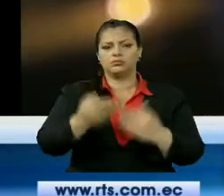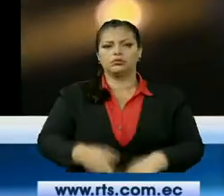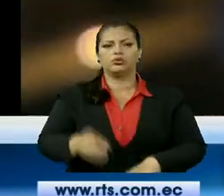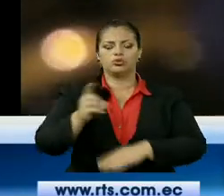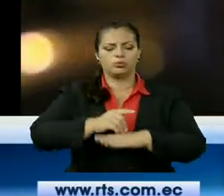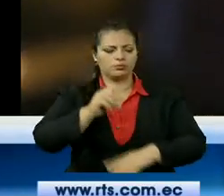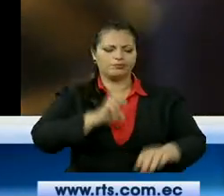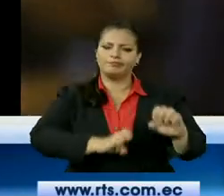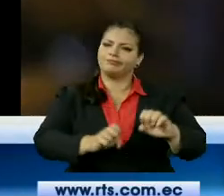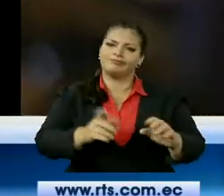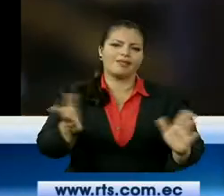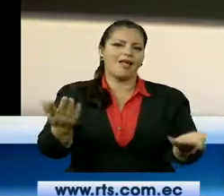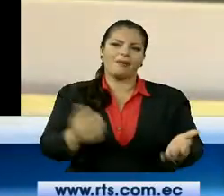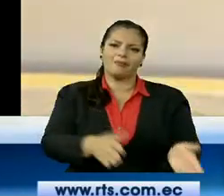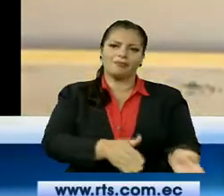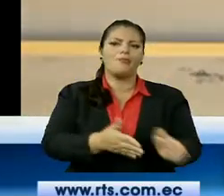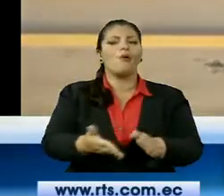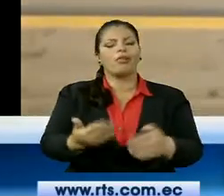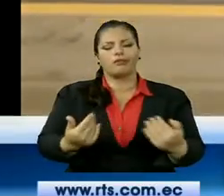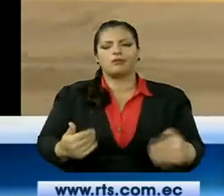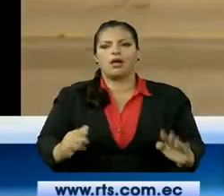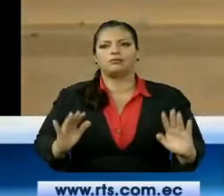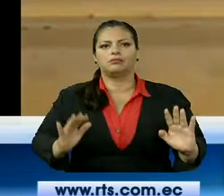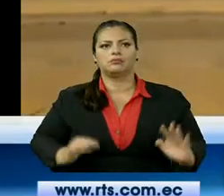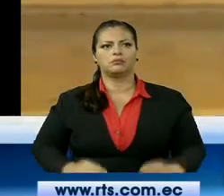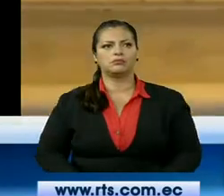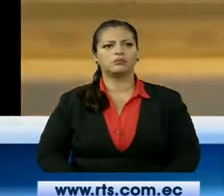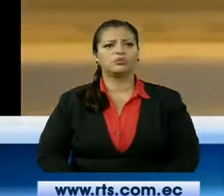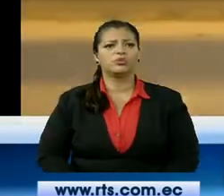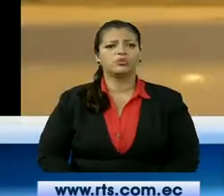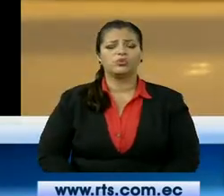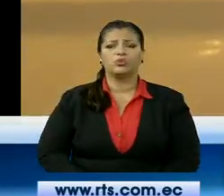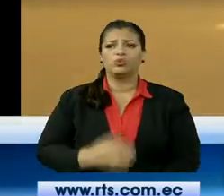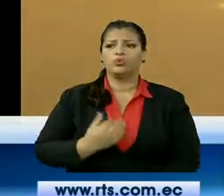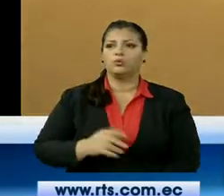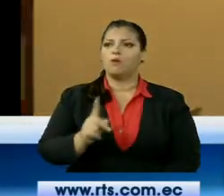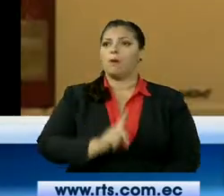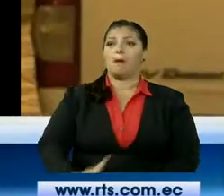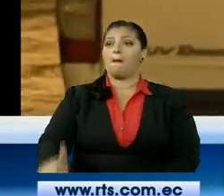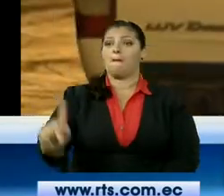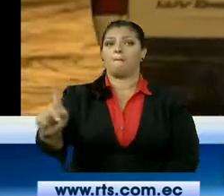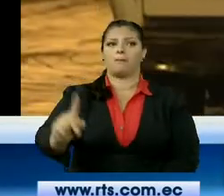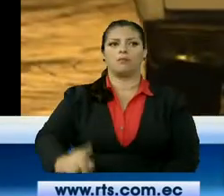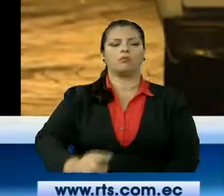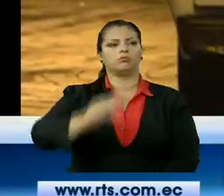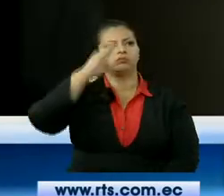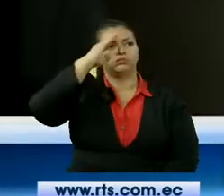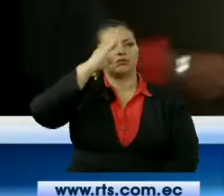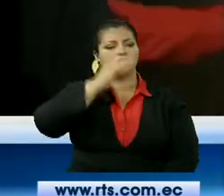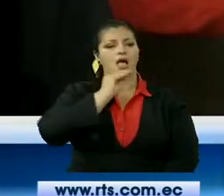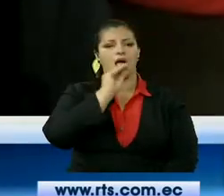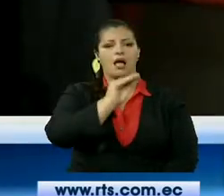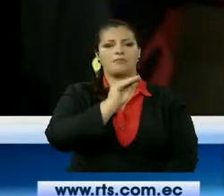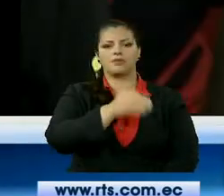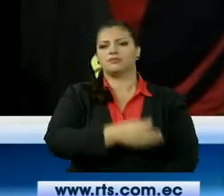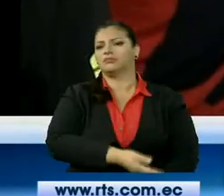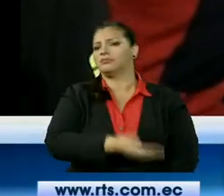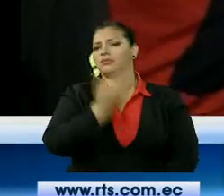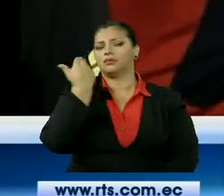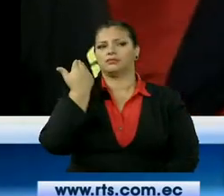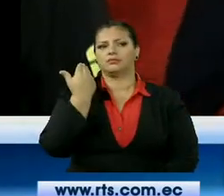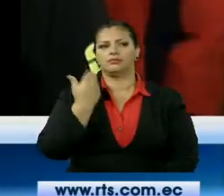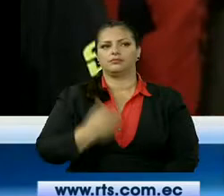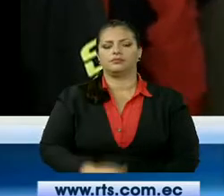que el presunto homicida, tras el hecho de sangre a pocos minutos, fue capturado. Estamos realizando en este momento